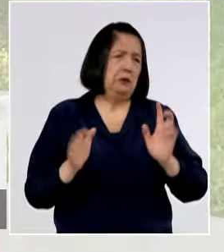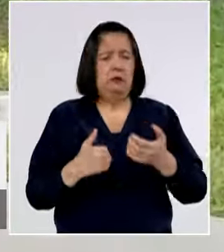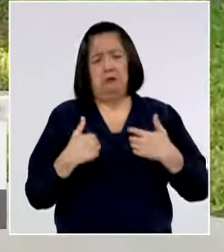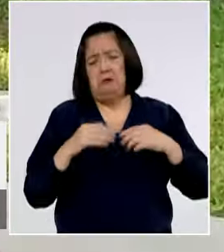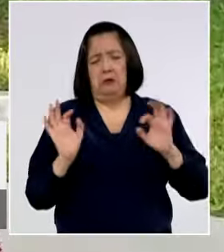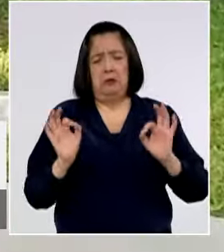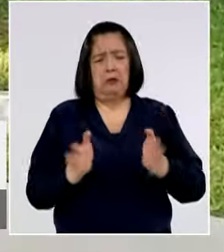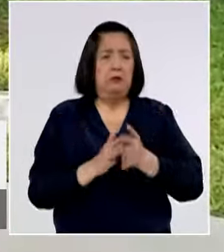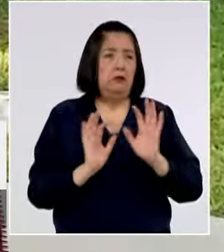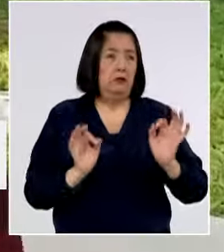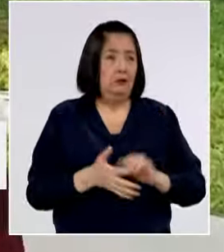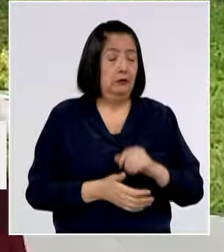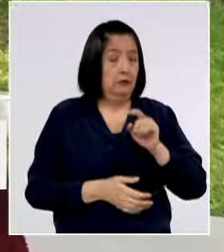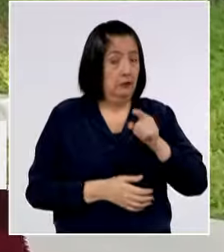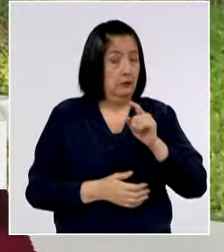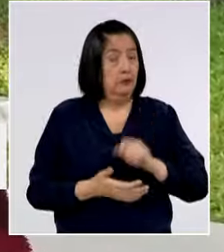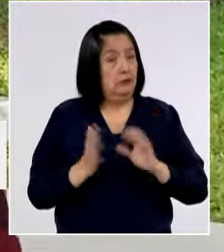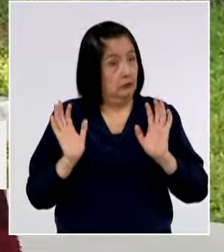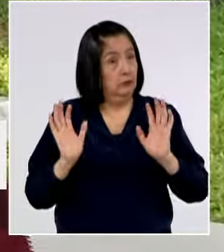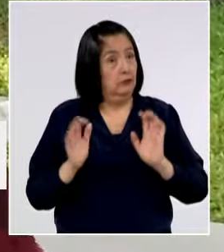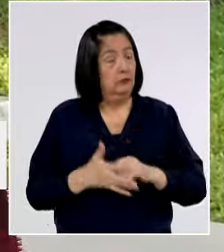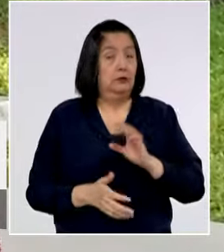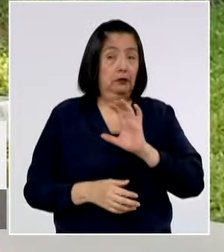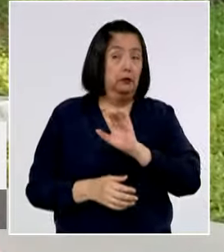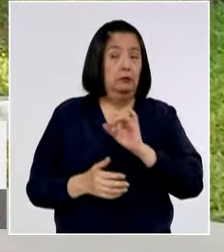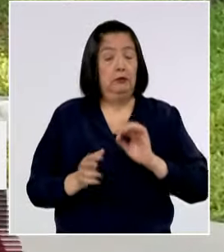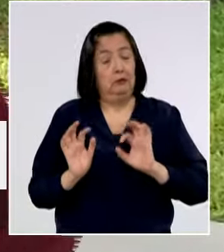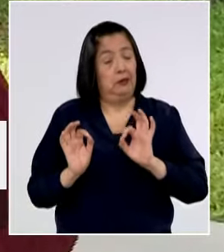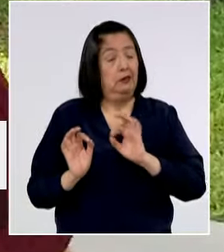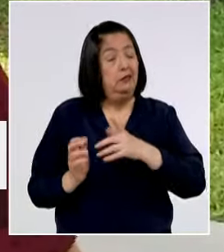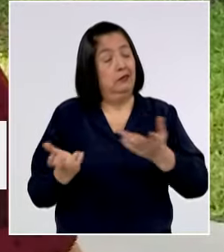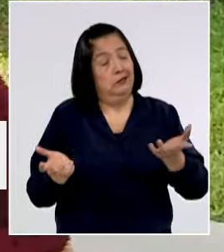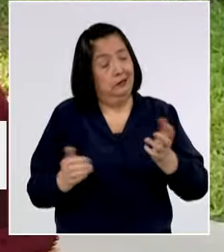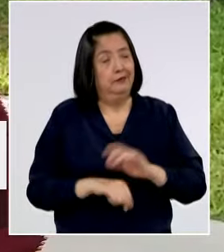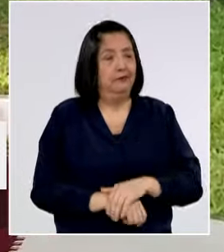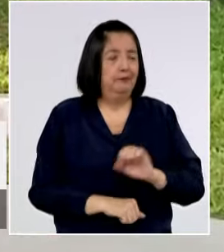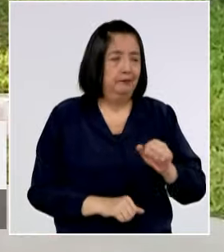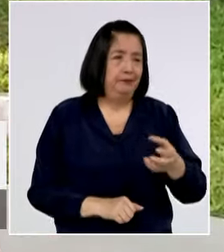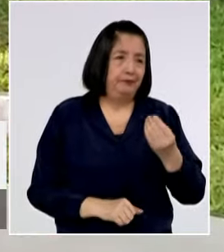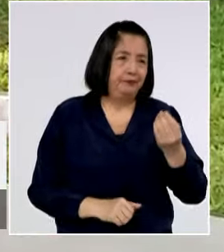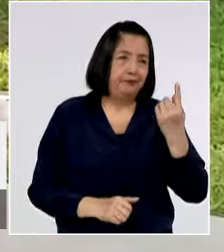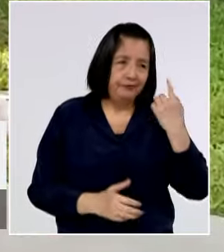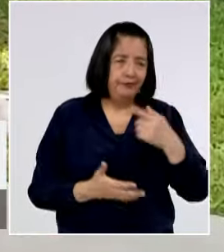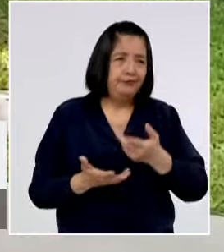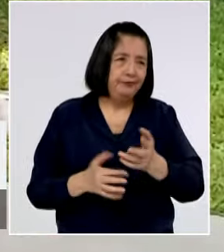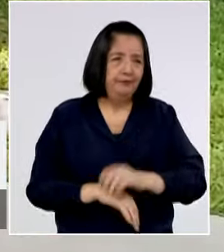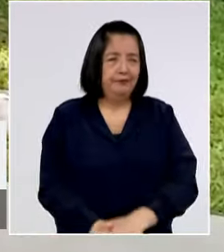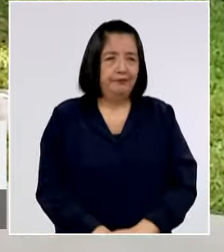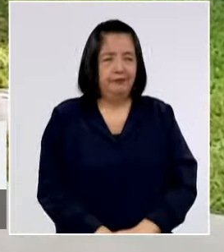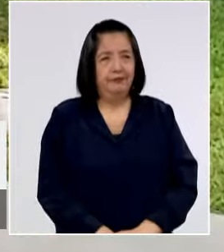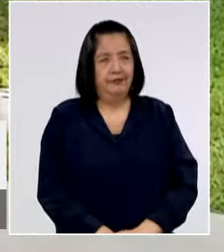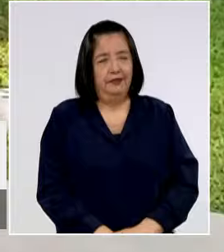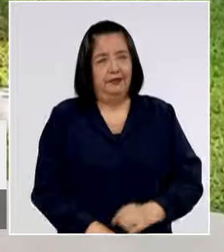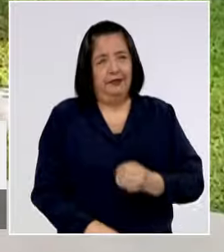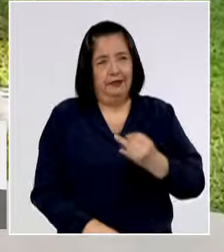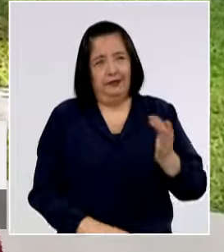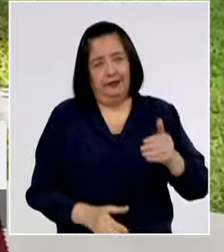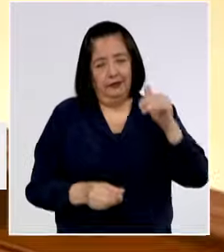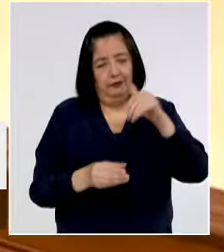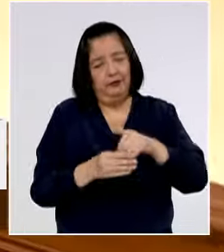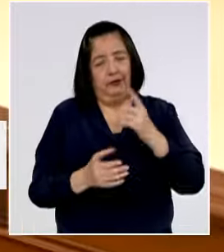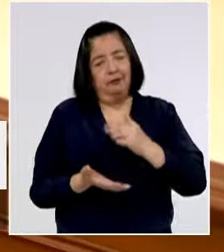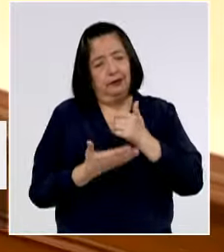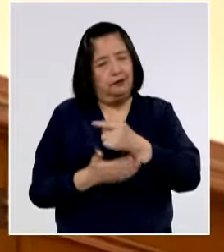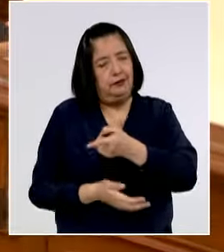pedido nada ese cupo de la bancada era muy riesgoso porque Es evidente que era para que alguien vote a favor de